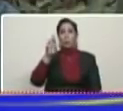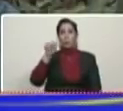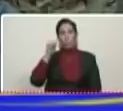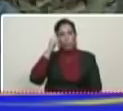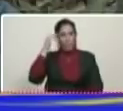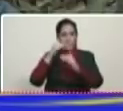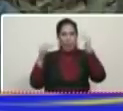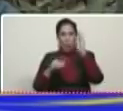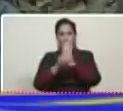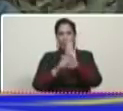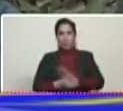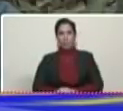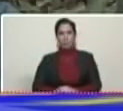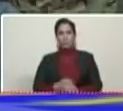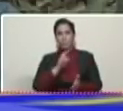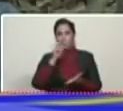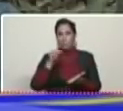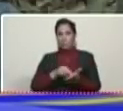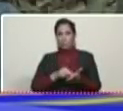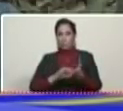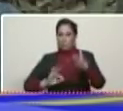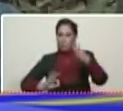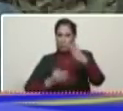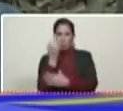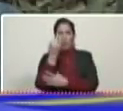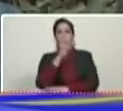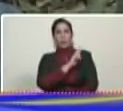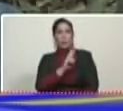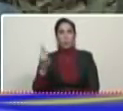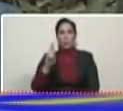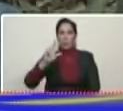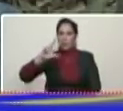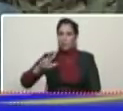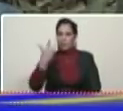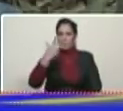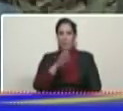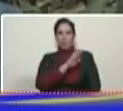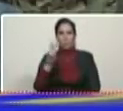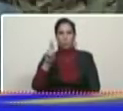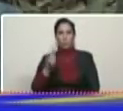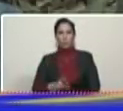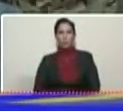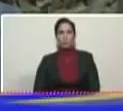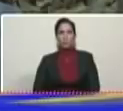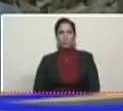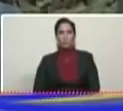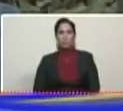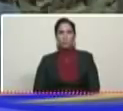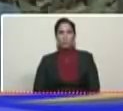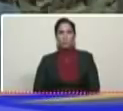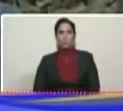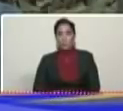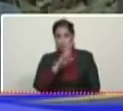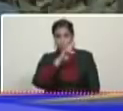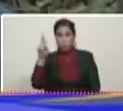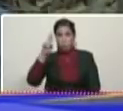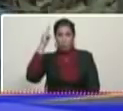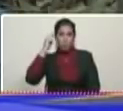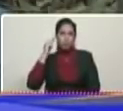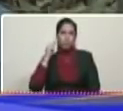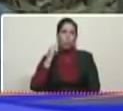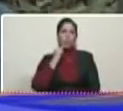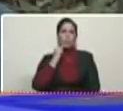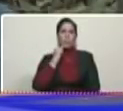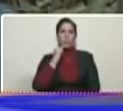leyes nacionales fundar la República, la Tercera República, que fue la República de Bolívar, la República